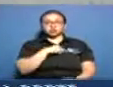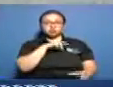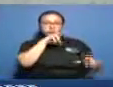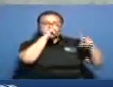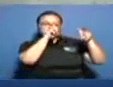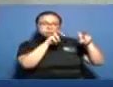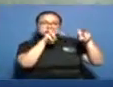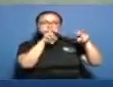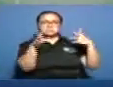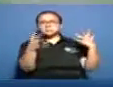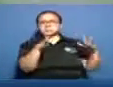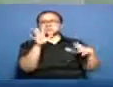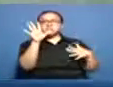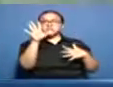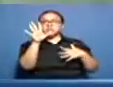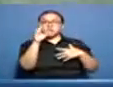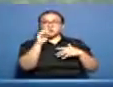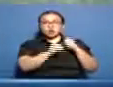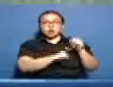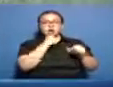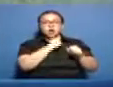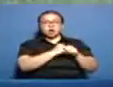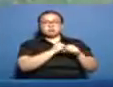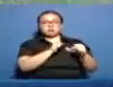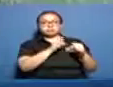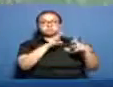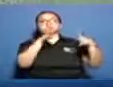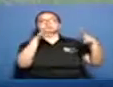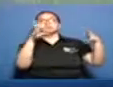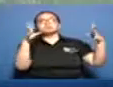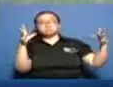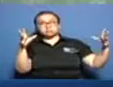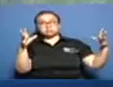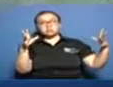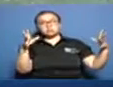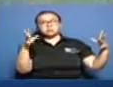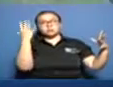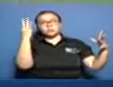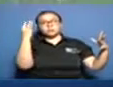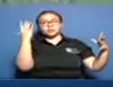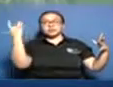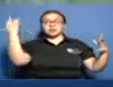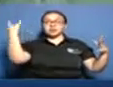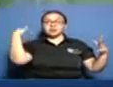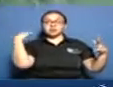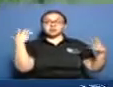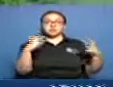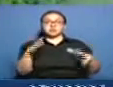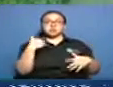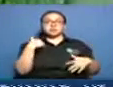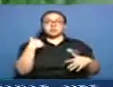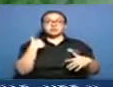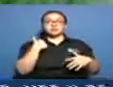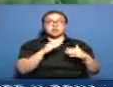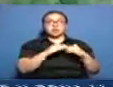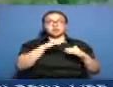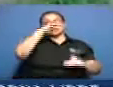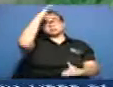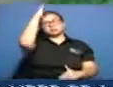a los 5 años podemos ya ver algún tipo de impactos y resultados, porque en las primeras plantaciones ya van a tener entonces la edad